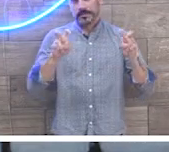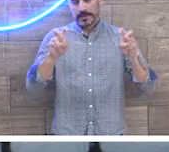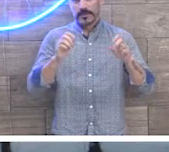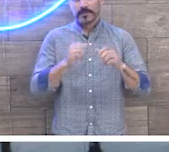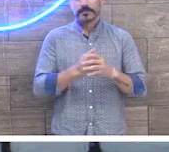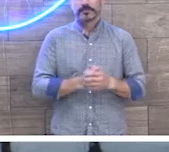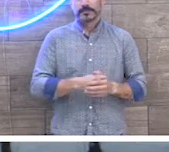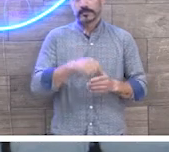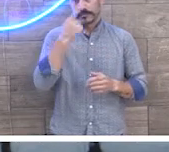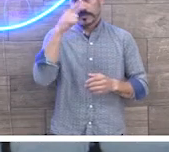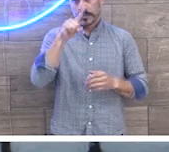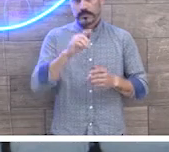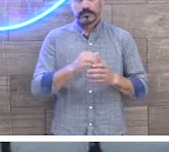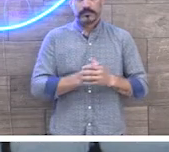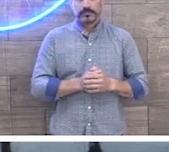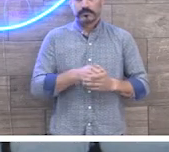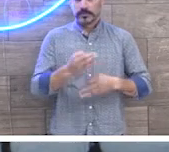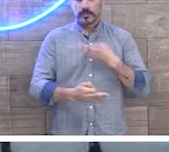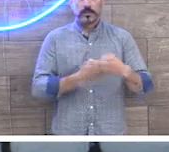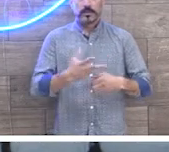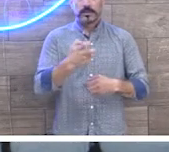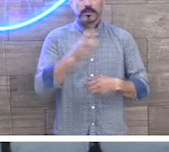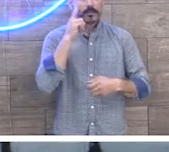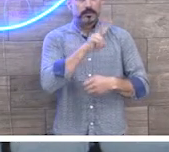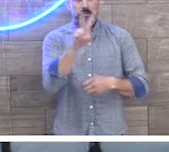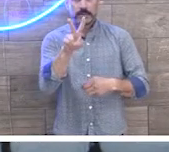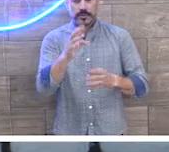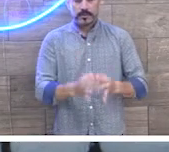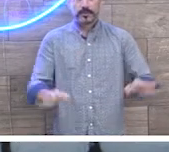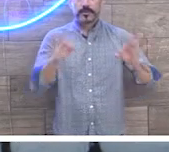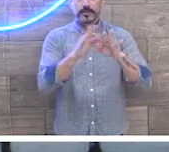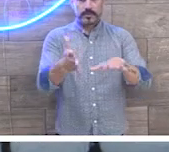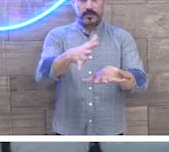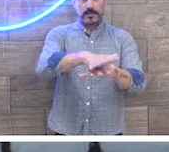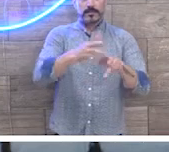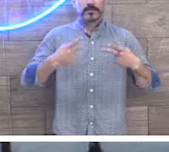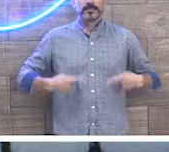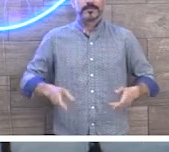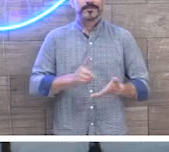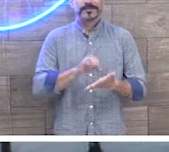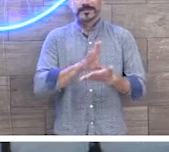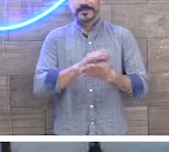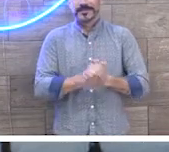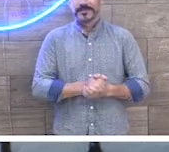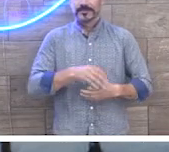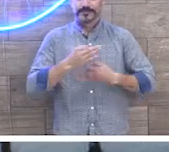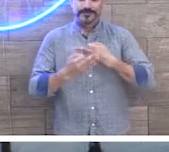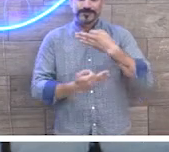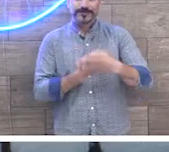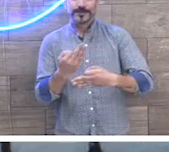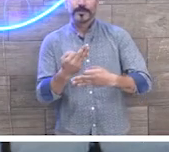un encuadre a precisamente la importancia de la inclusión de las personas con discapacidad en todos los